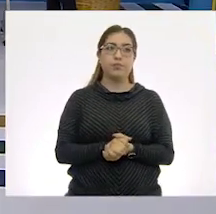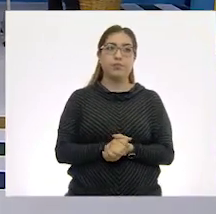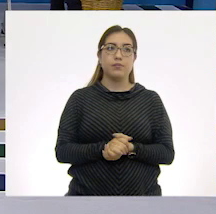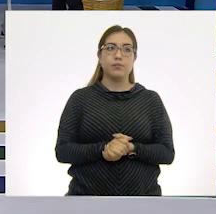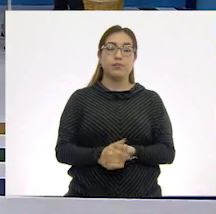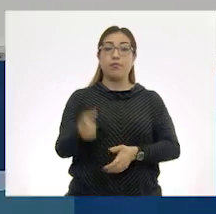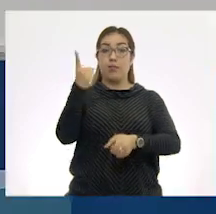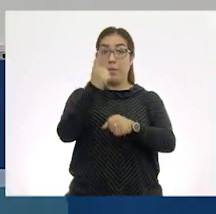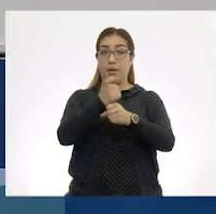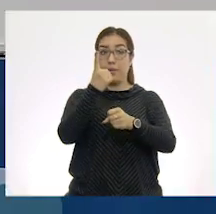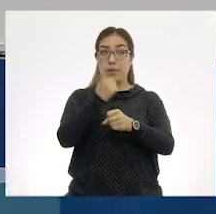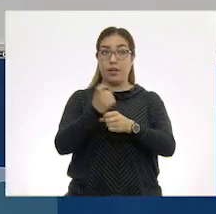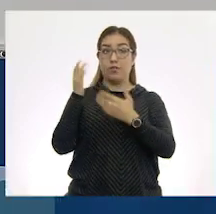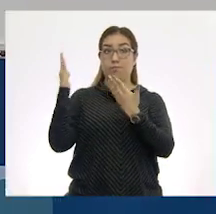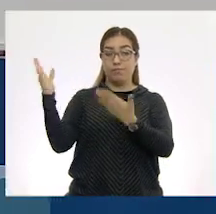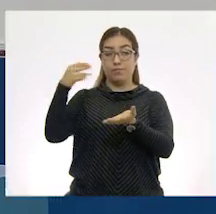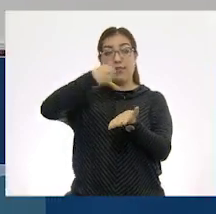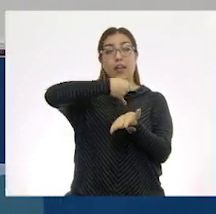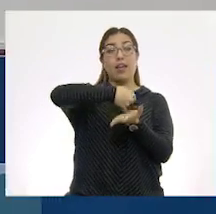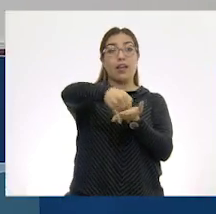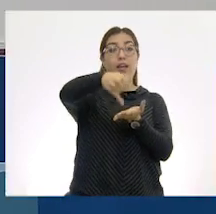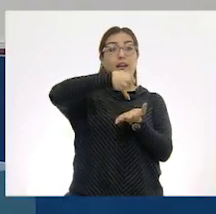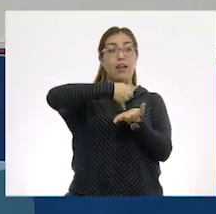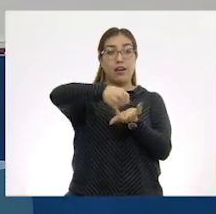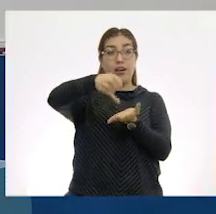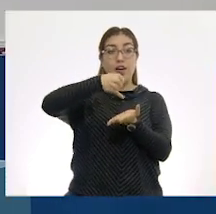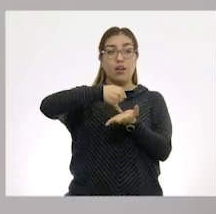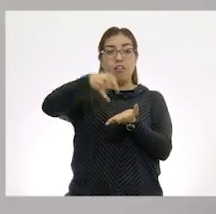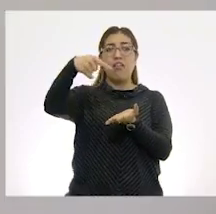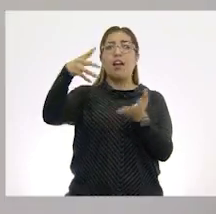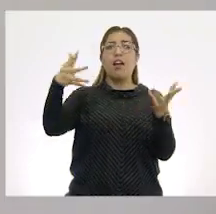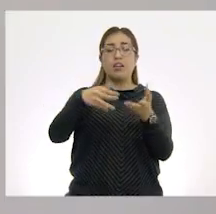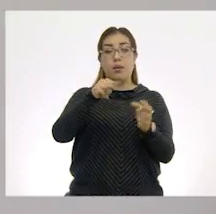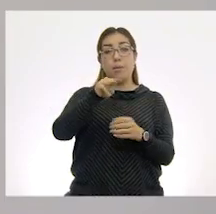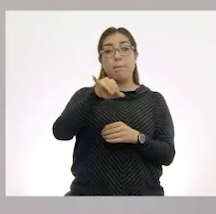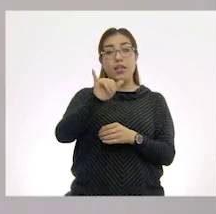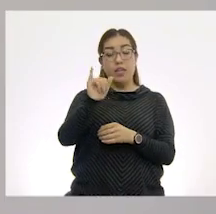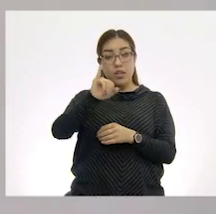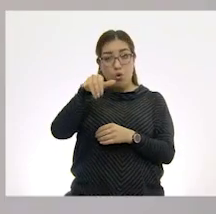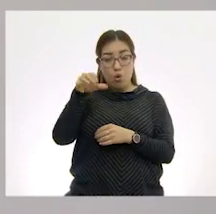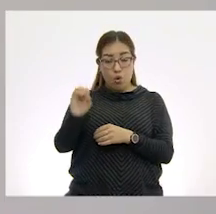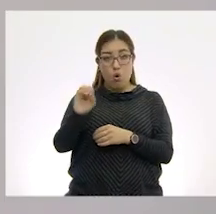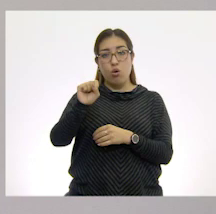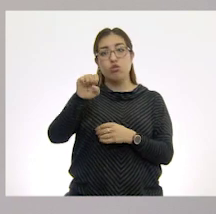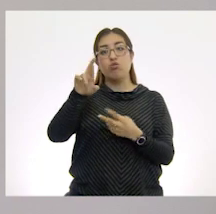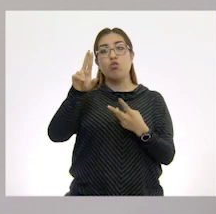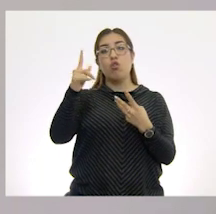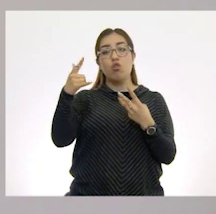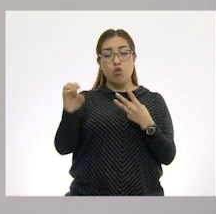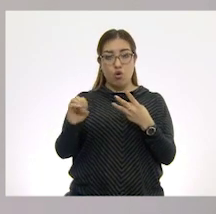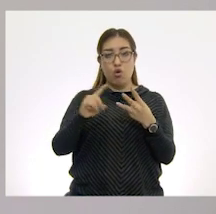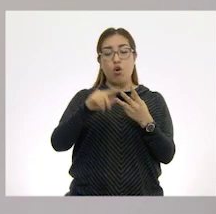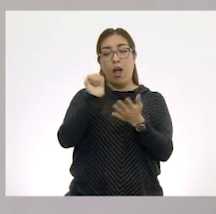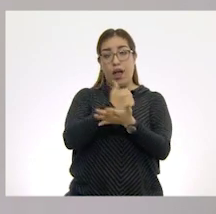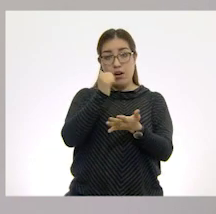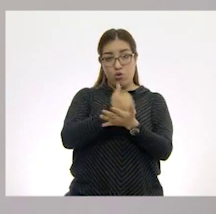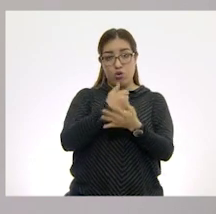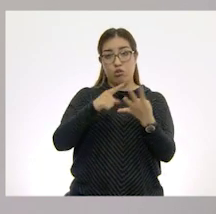El primer punto es la agricultura, con el cultivo de mijo, el sorgo, el arroz y el trigo.